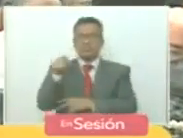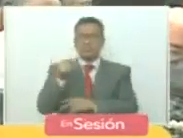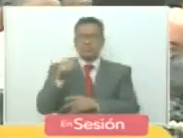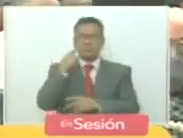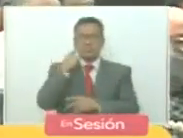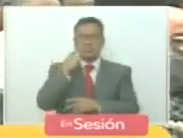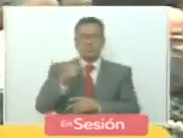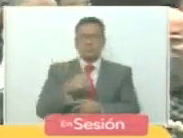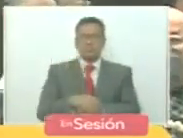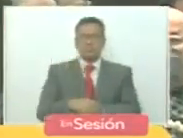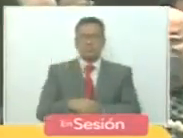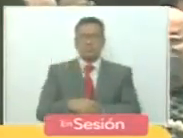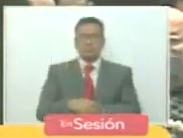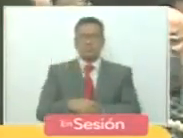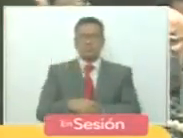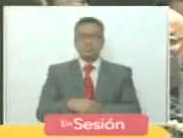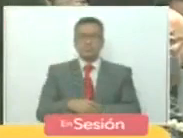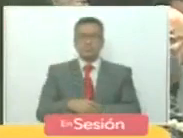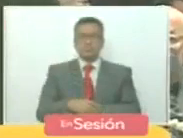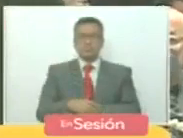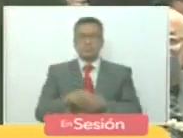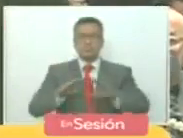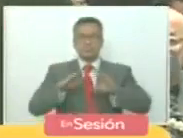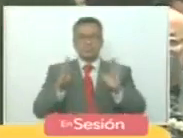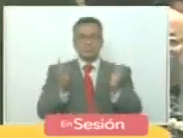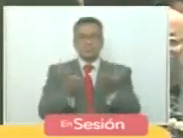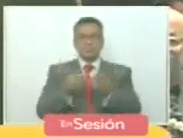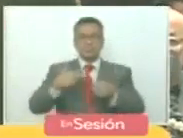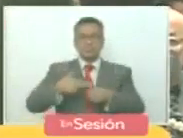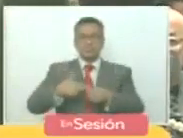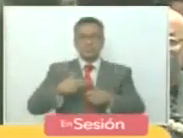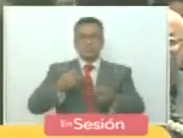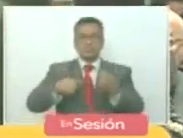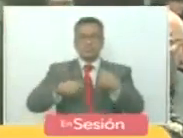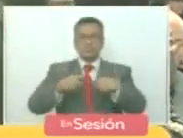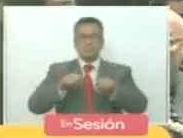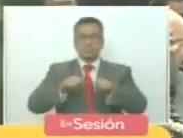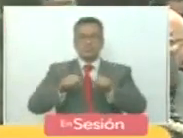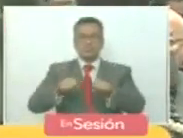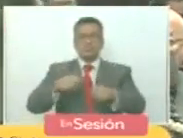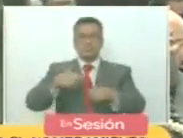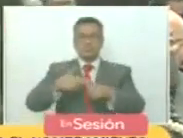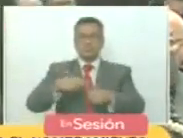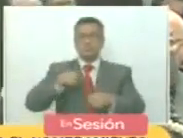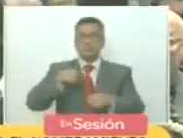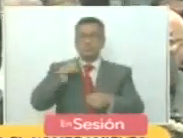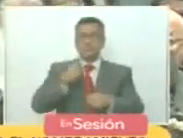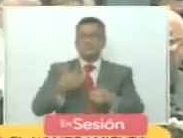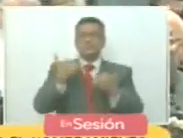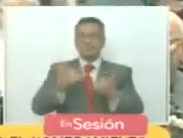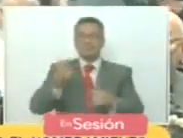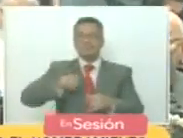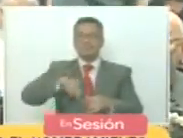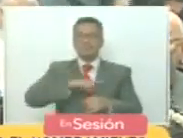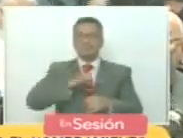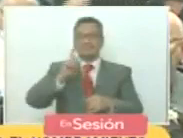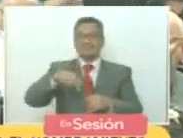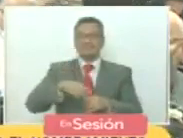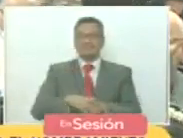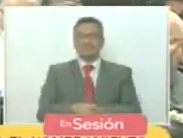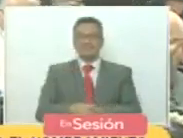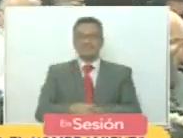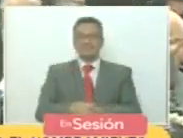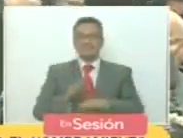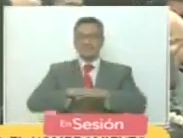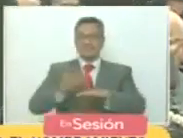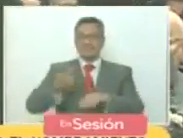pendientes del mundo petrolero, del mercado petrolero, hay que decir que nosotros también.